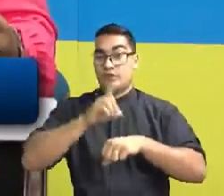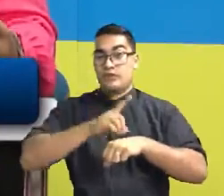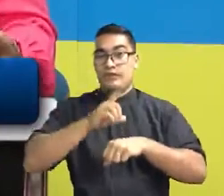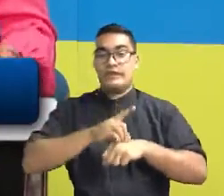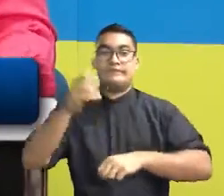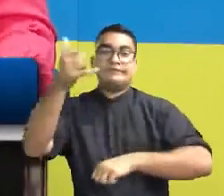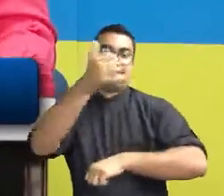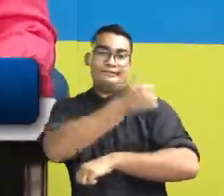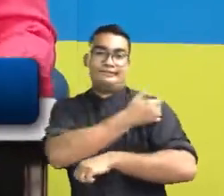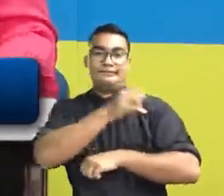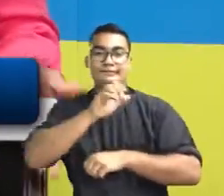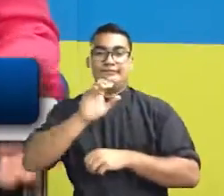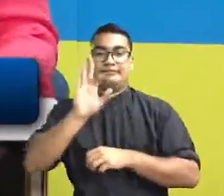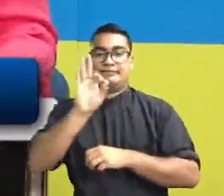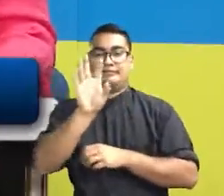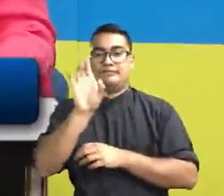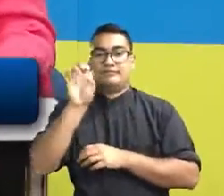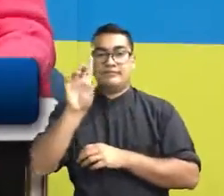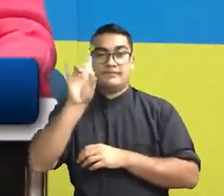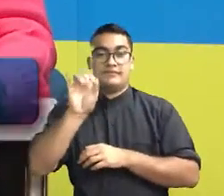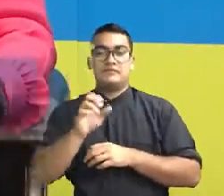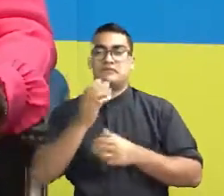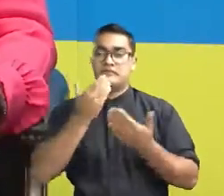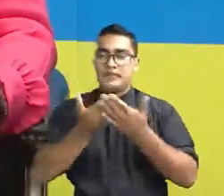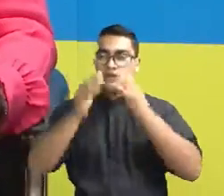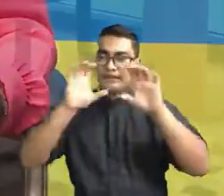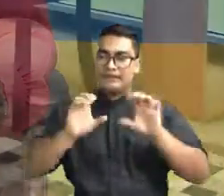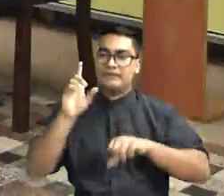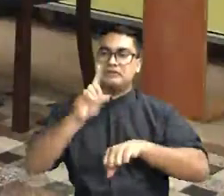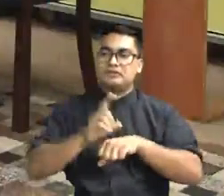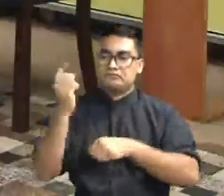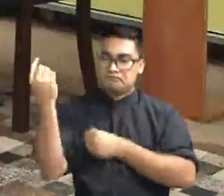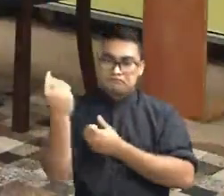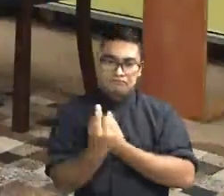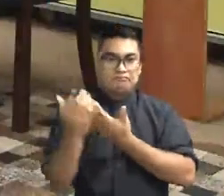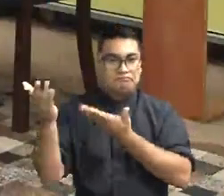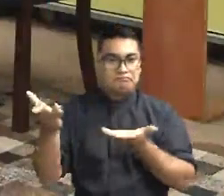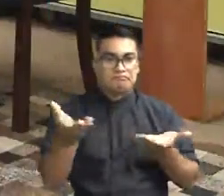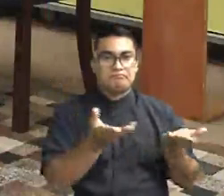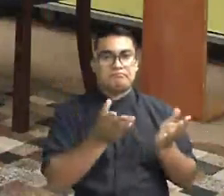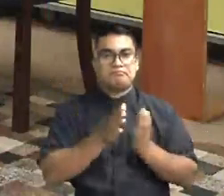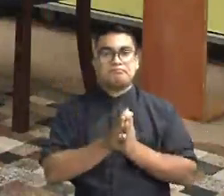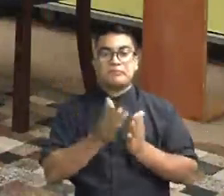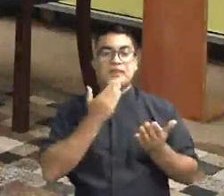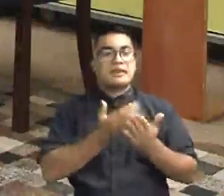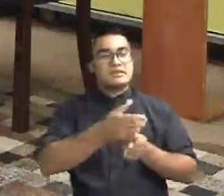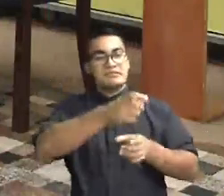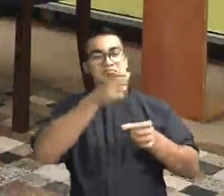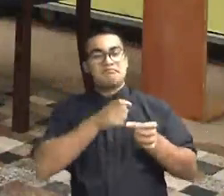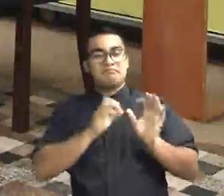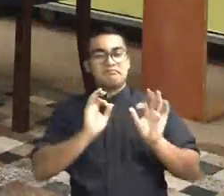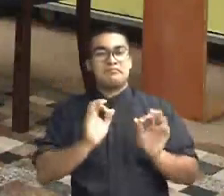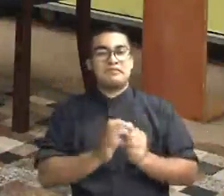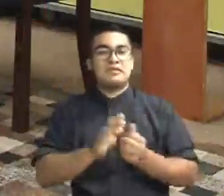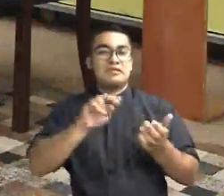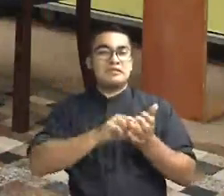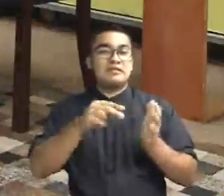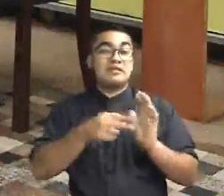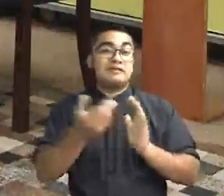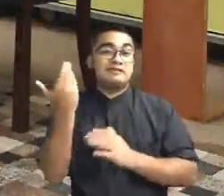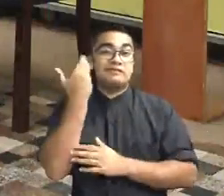Fernando Belespay. Buenas tardes, doctora, bienvenida. Buenas tardes, muchas gracias por la invitación. Doctora, para iniciar, ¿qué es la